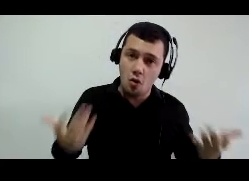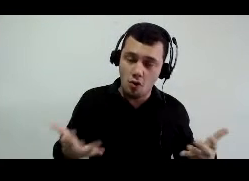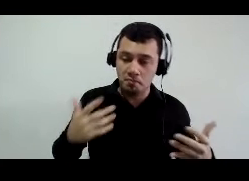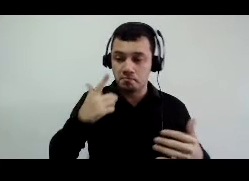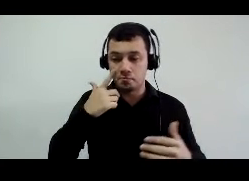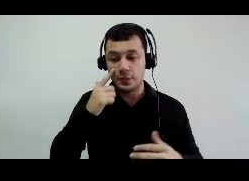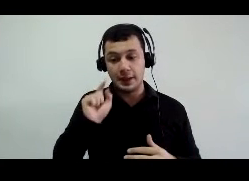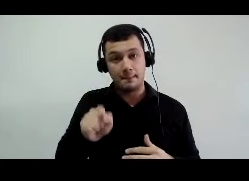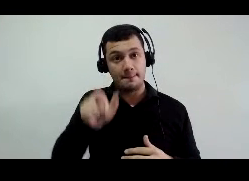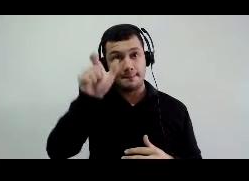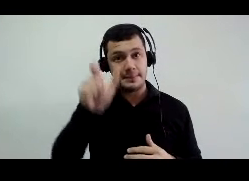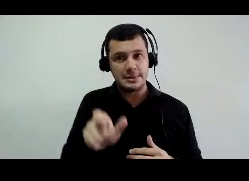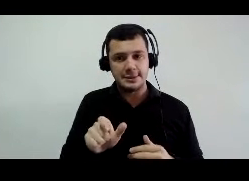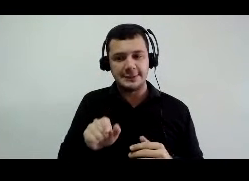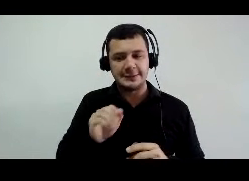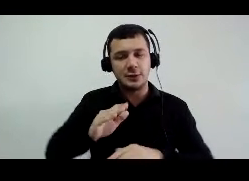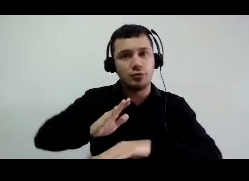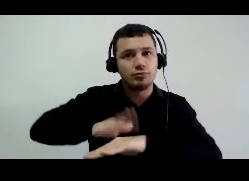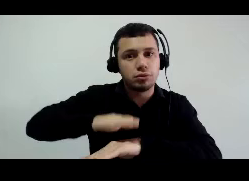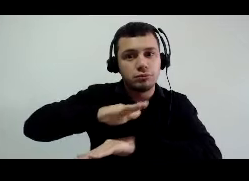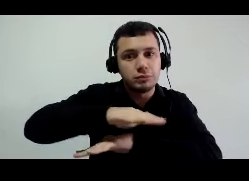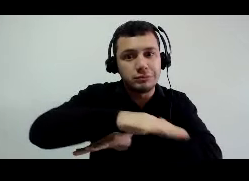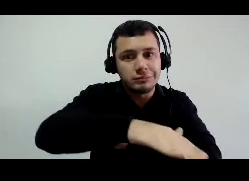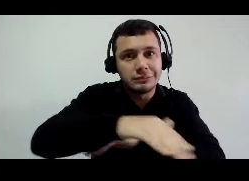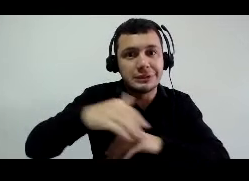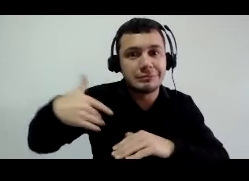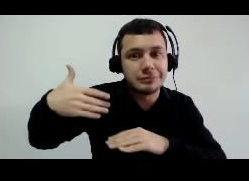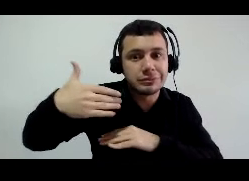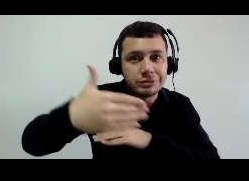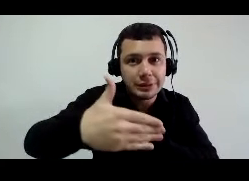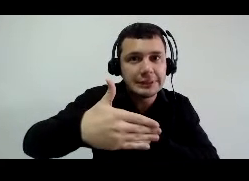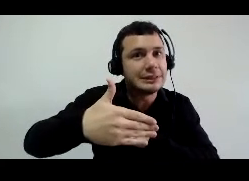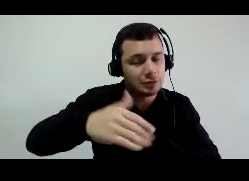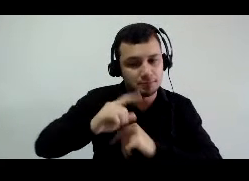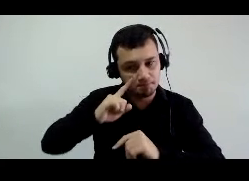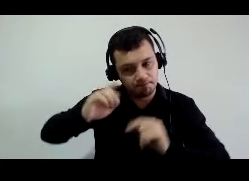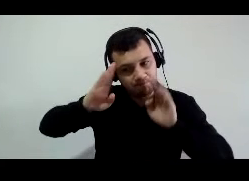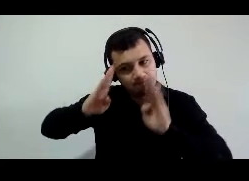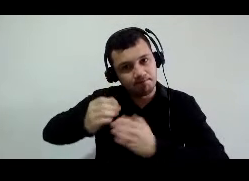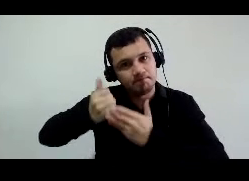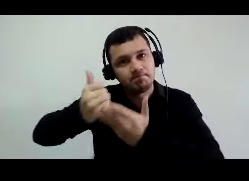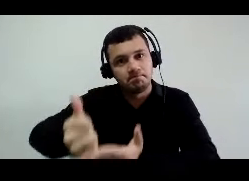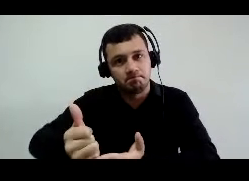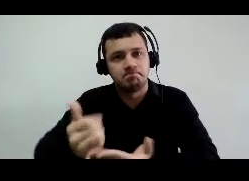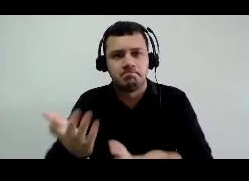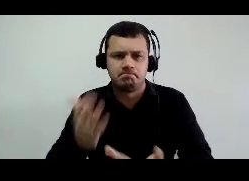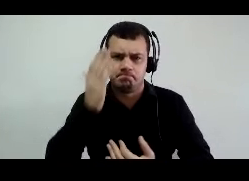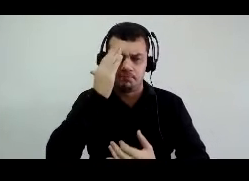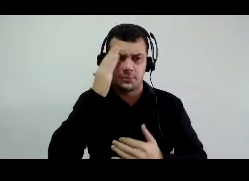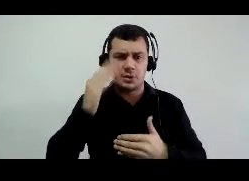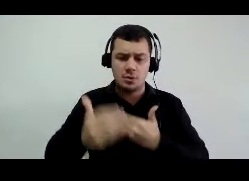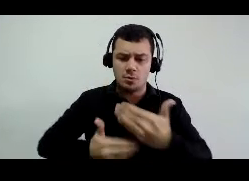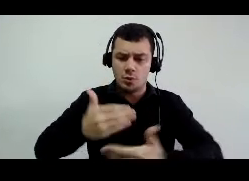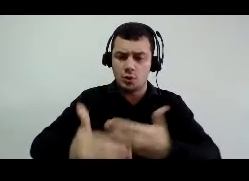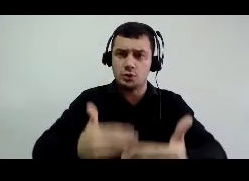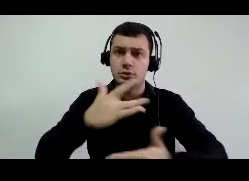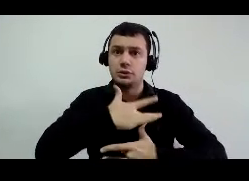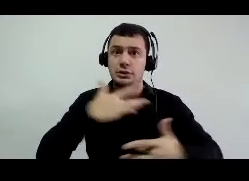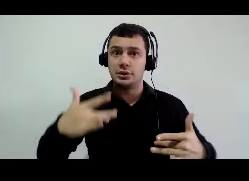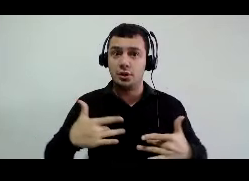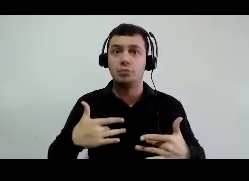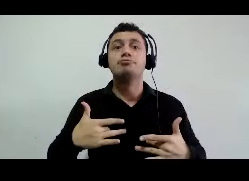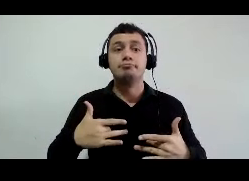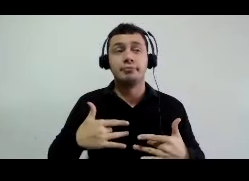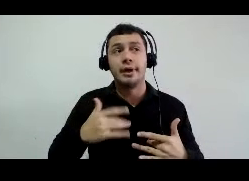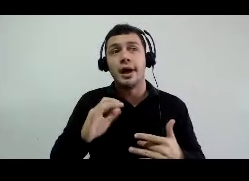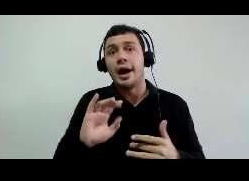Sabemos que todo proceso de atención en salud genera un riesgo y nosotros sabemos que el riesgo nunca es cero.